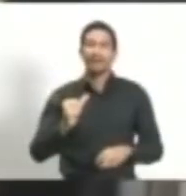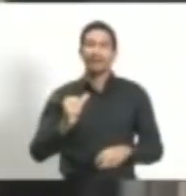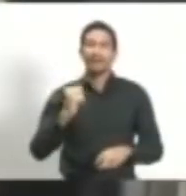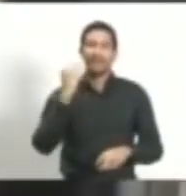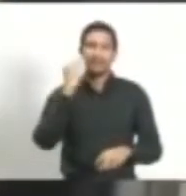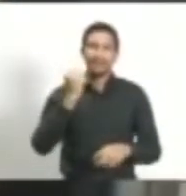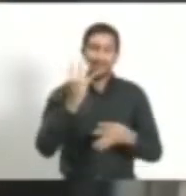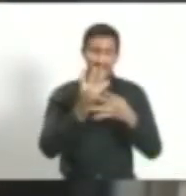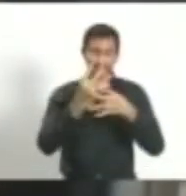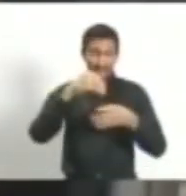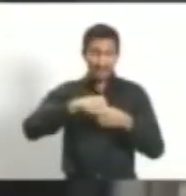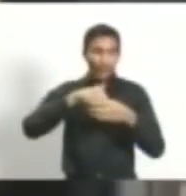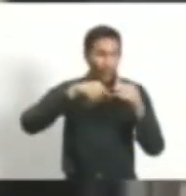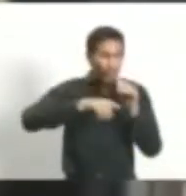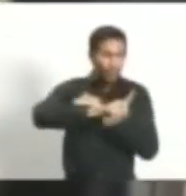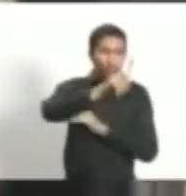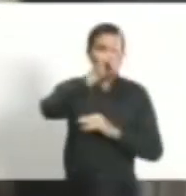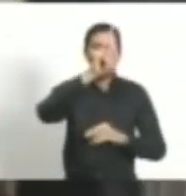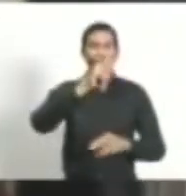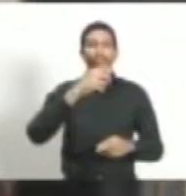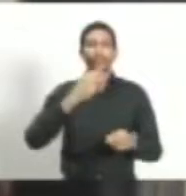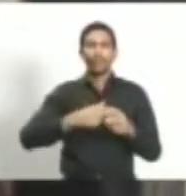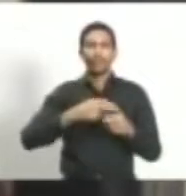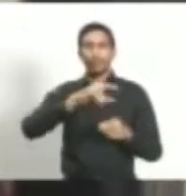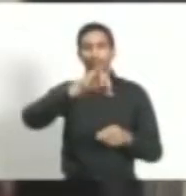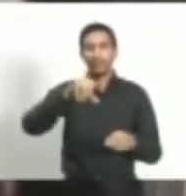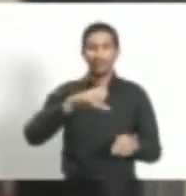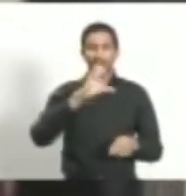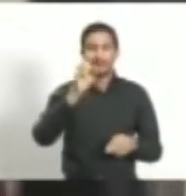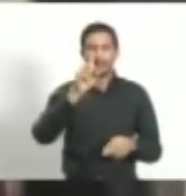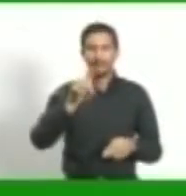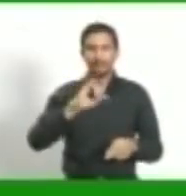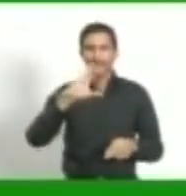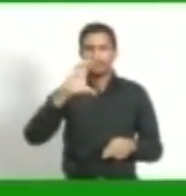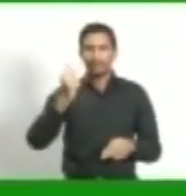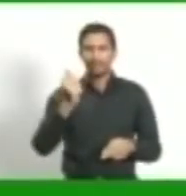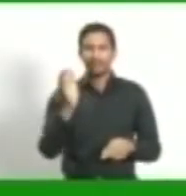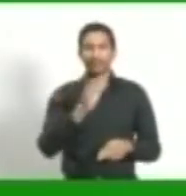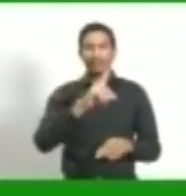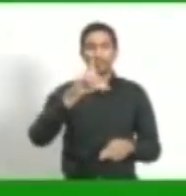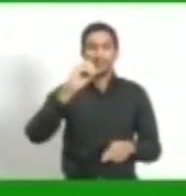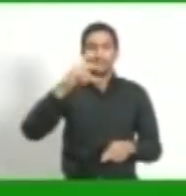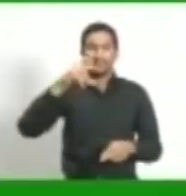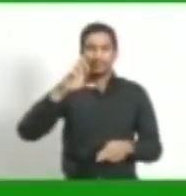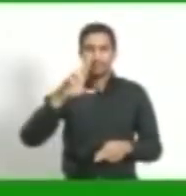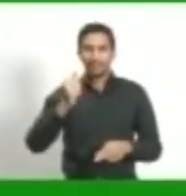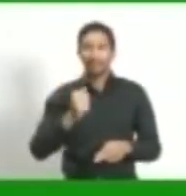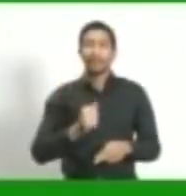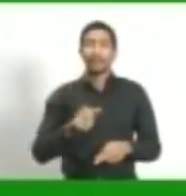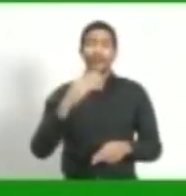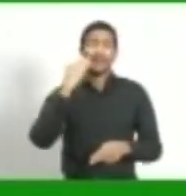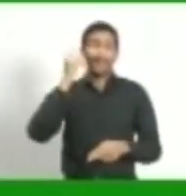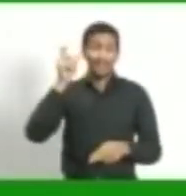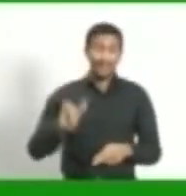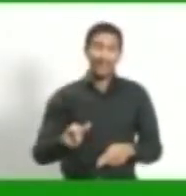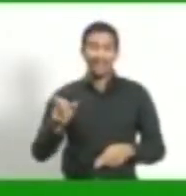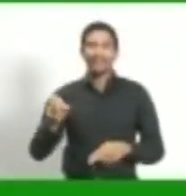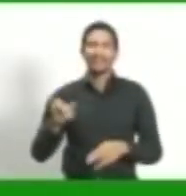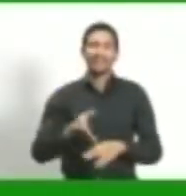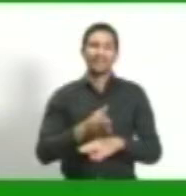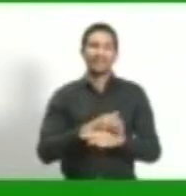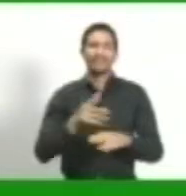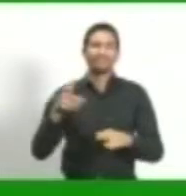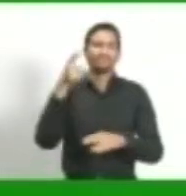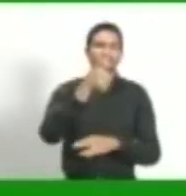mujer identificada como Jessica Lopera Bolívar fue condenada el año pasado al ser señalada de haber asesinado a su novio. Según la